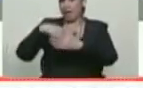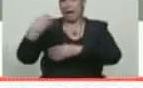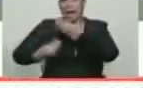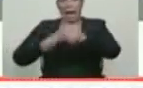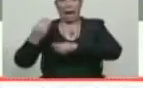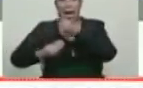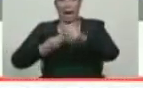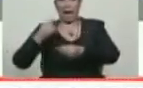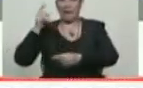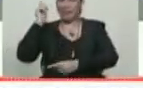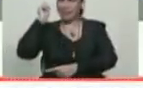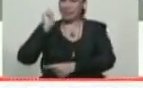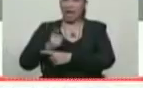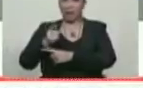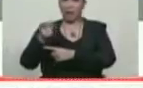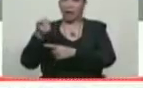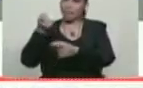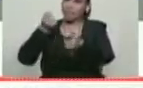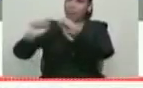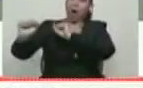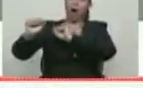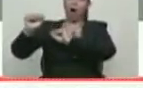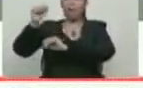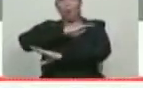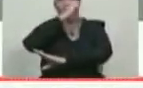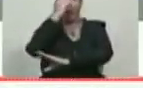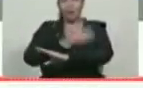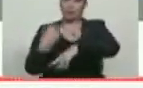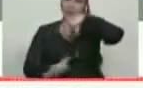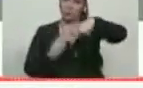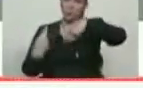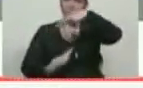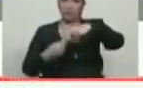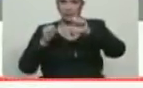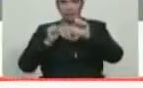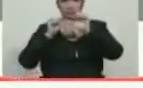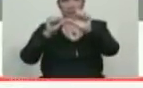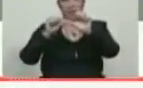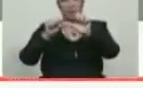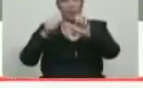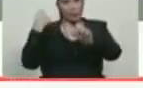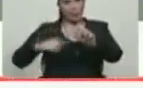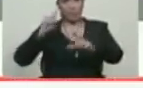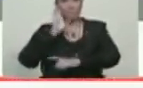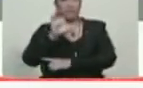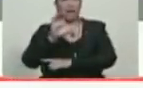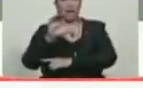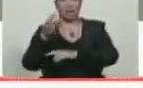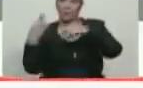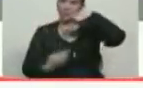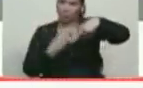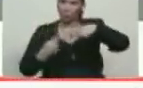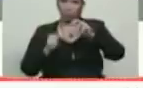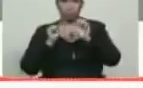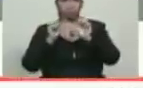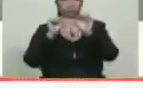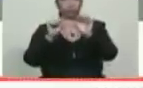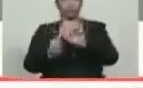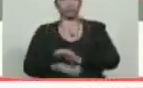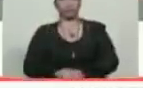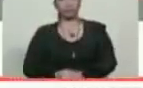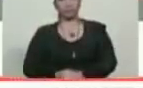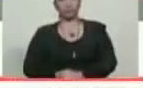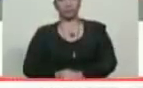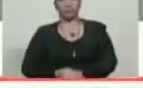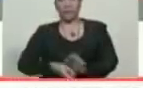será sofocado por la fuerza revolucionaria y seguiremos teniendo patria y seguiremos teniendo revolución. Y